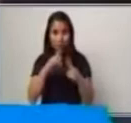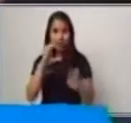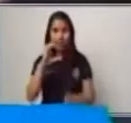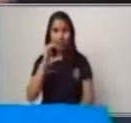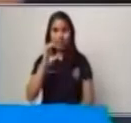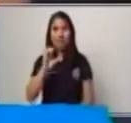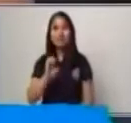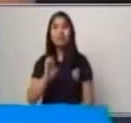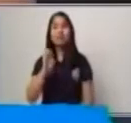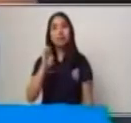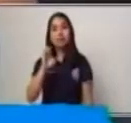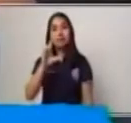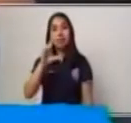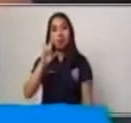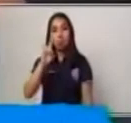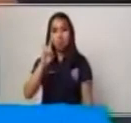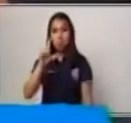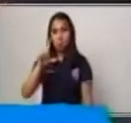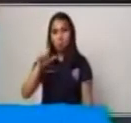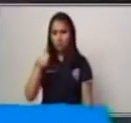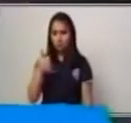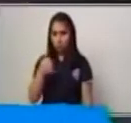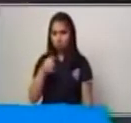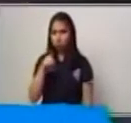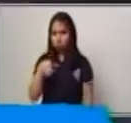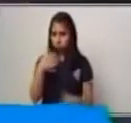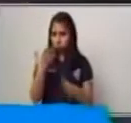te enseñaron que es el núcleo?